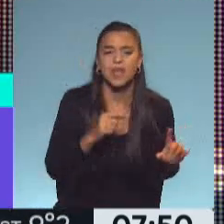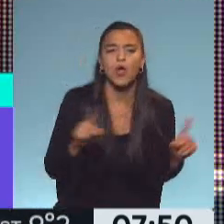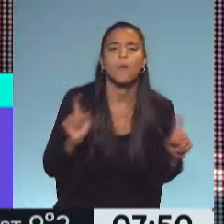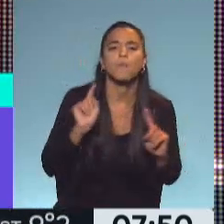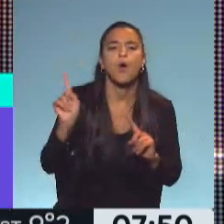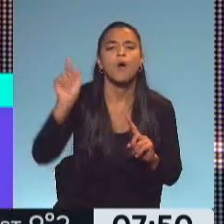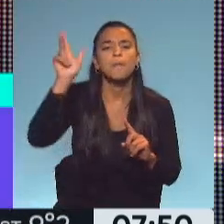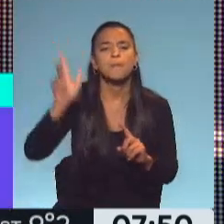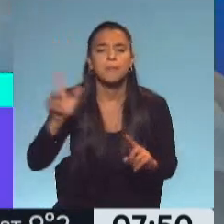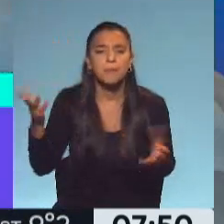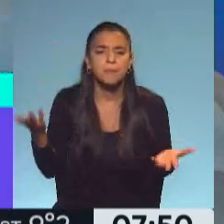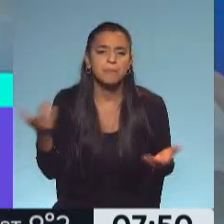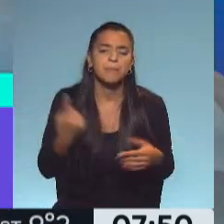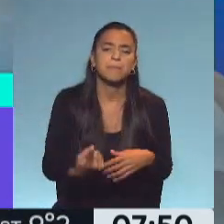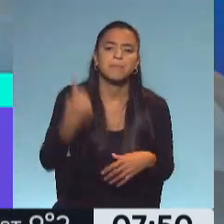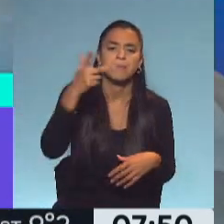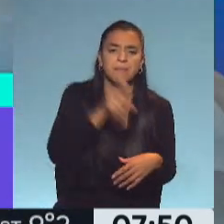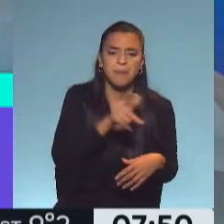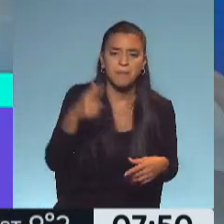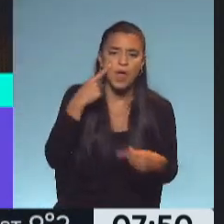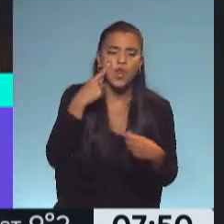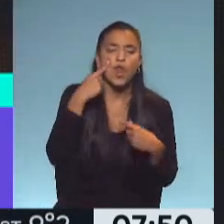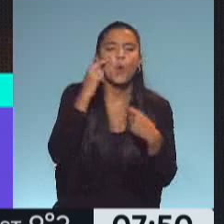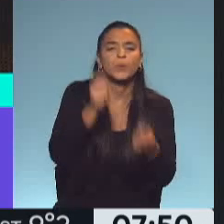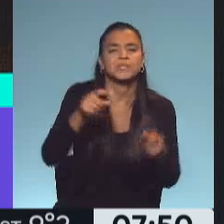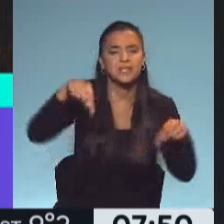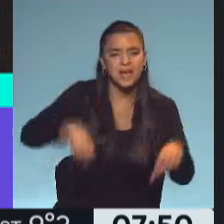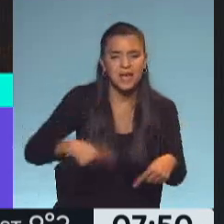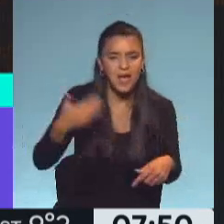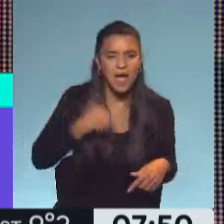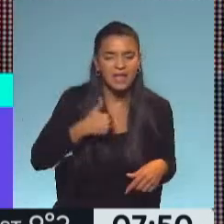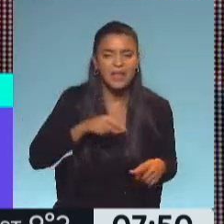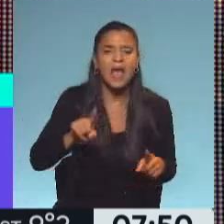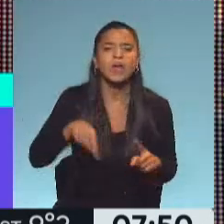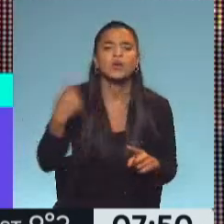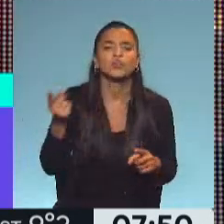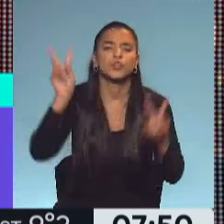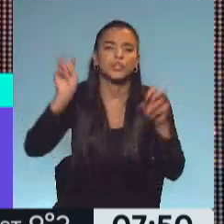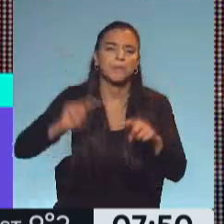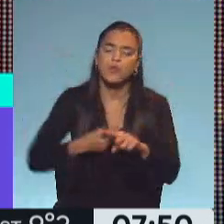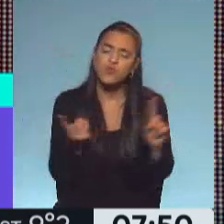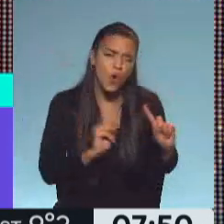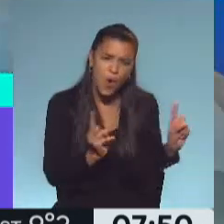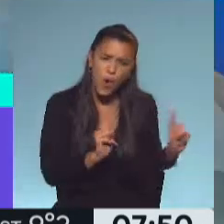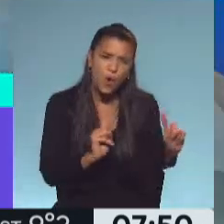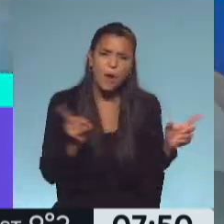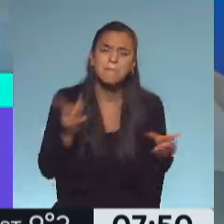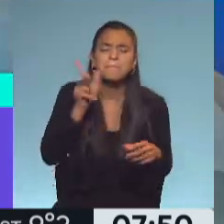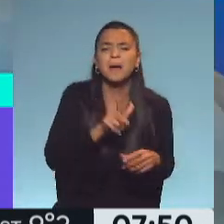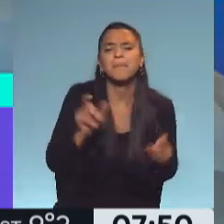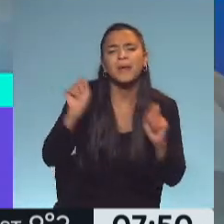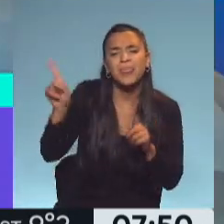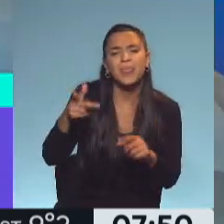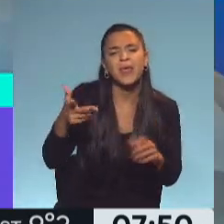por ser el Papa. Sería el primer Papa que no visita su tierra. No, Acá no es así. hay otra cuestión política No es así, es el ¿Cómo Papa que de la Pasó Iglesia.